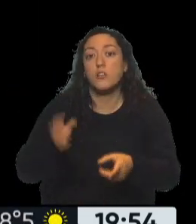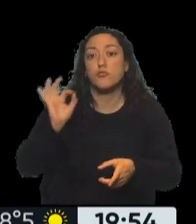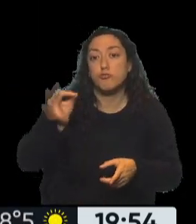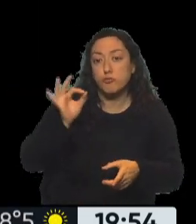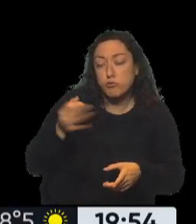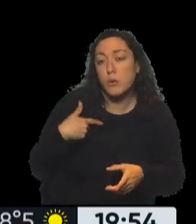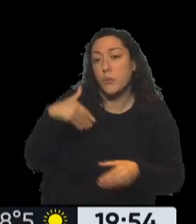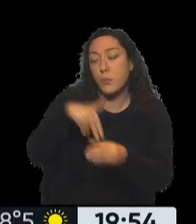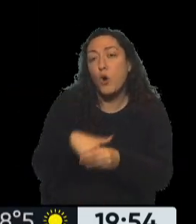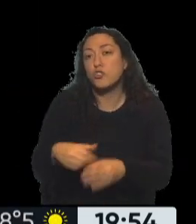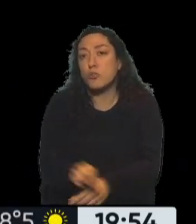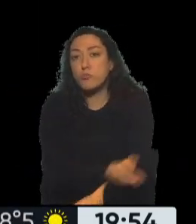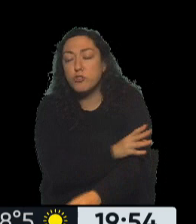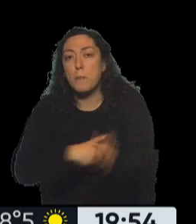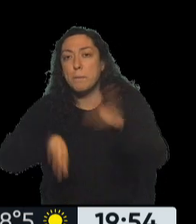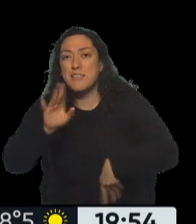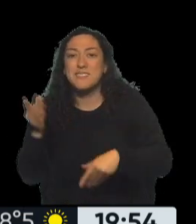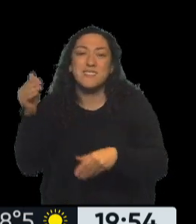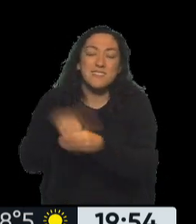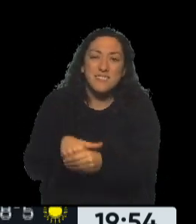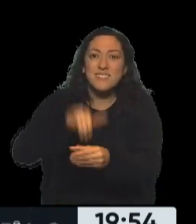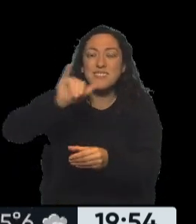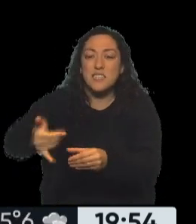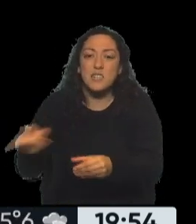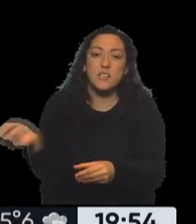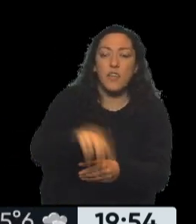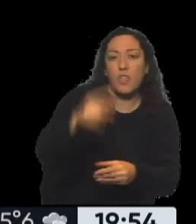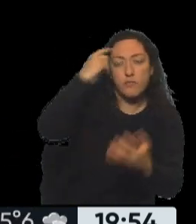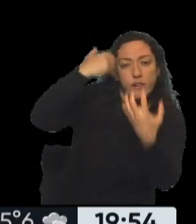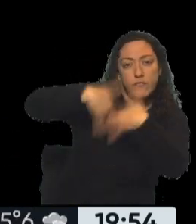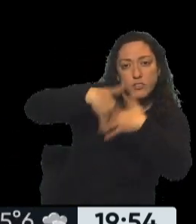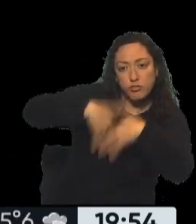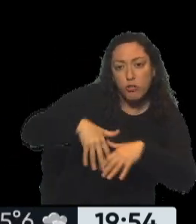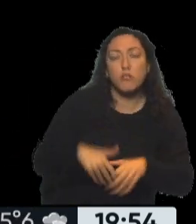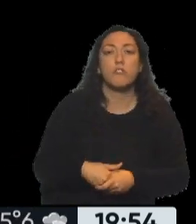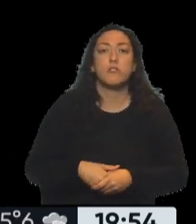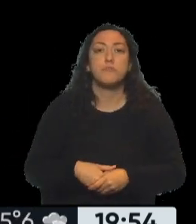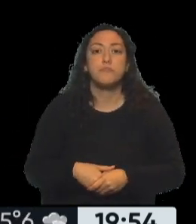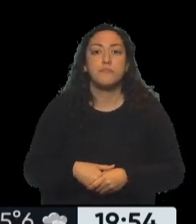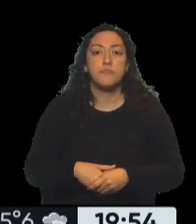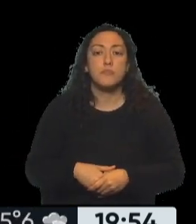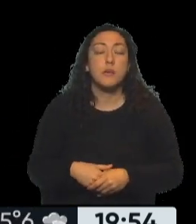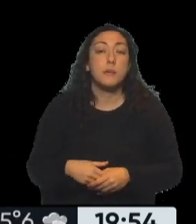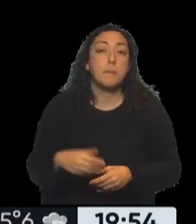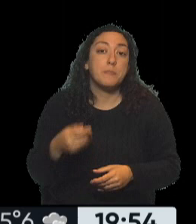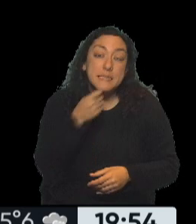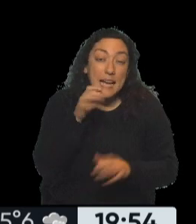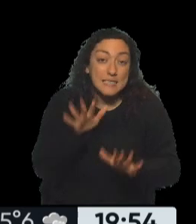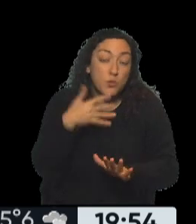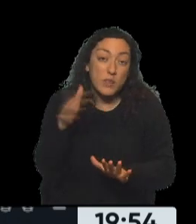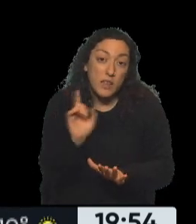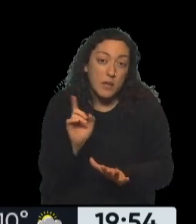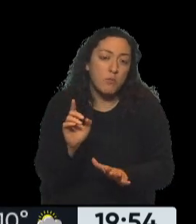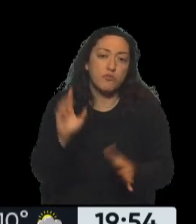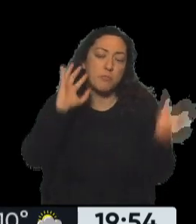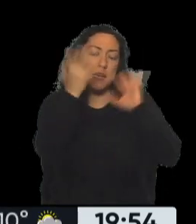entiende mucho más por lo emocional y sentimental que lo ideológico o racional. Sin entender esto, es imposible que entendamos el fenómeno de